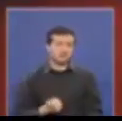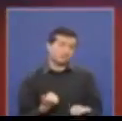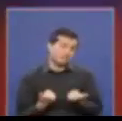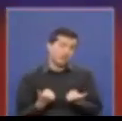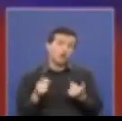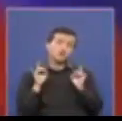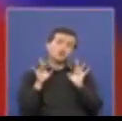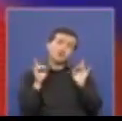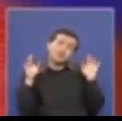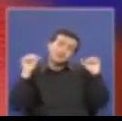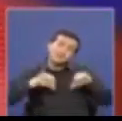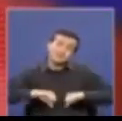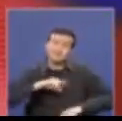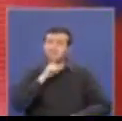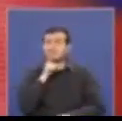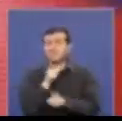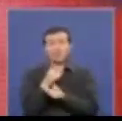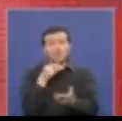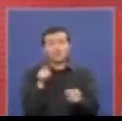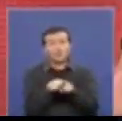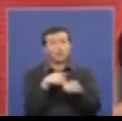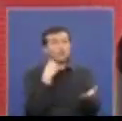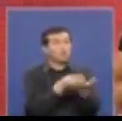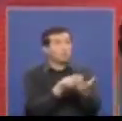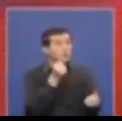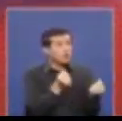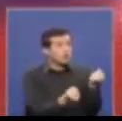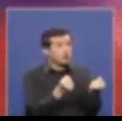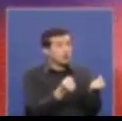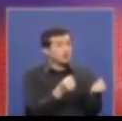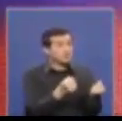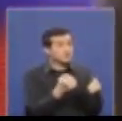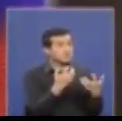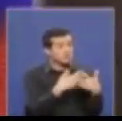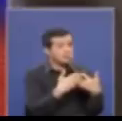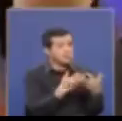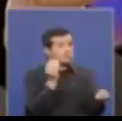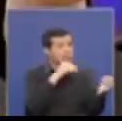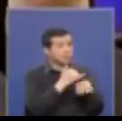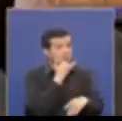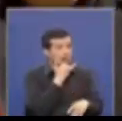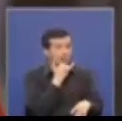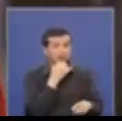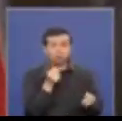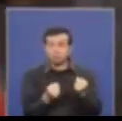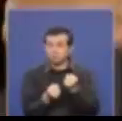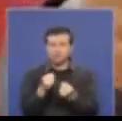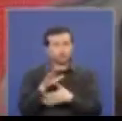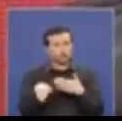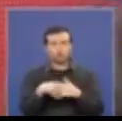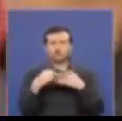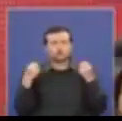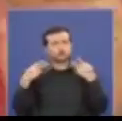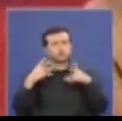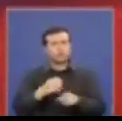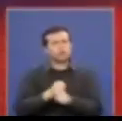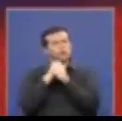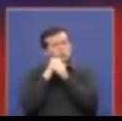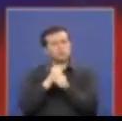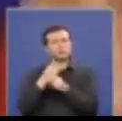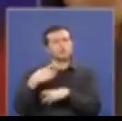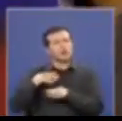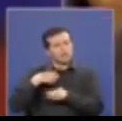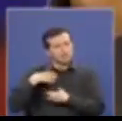suerte. Cuando se compra un carro y sale malo, bueno, y teníamos todos los resguardos del caso, seguros, garantías, todo,